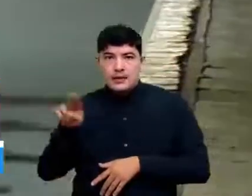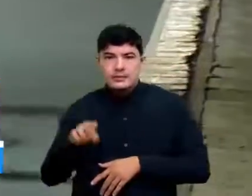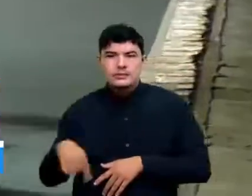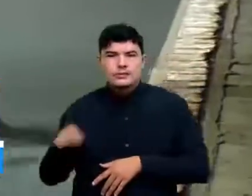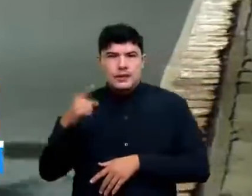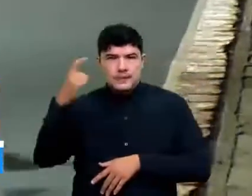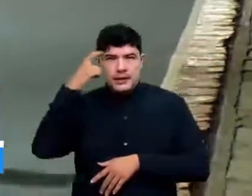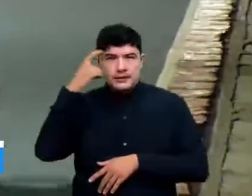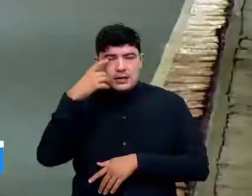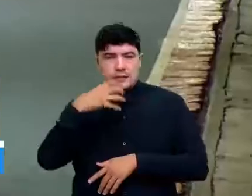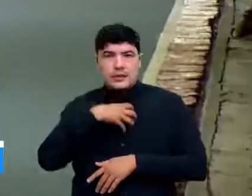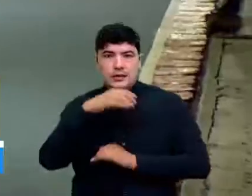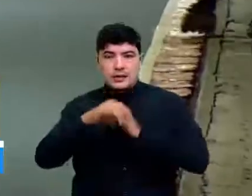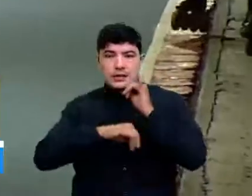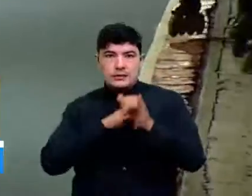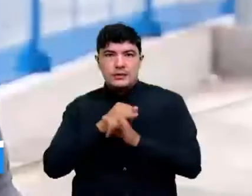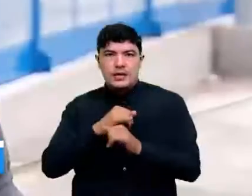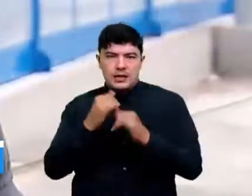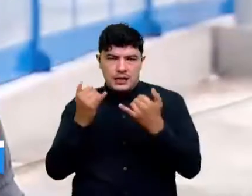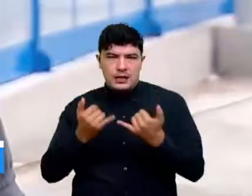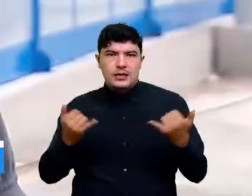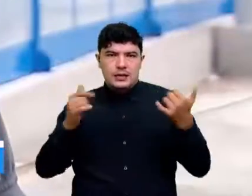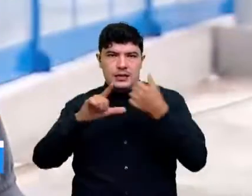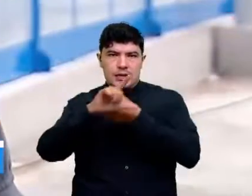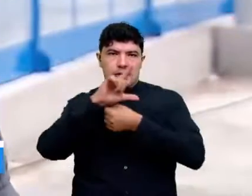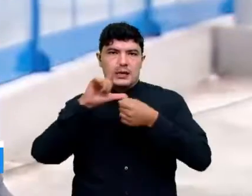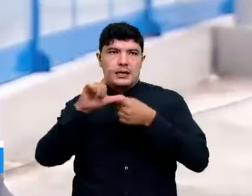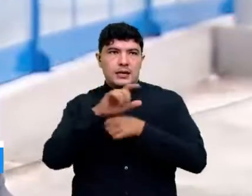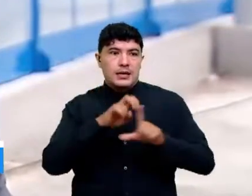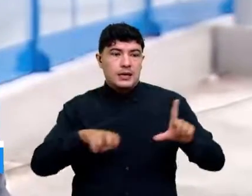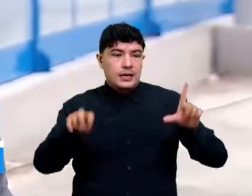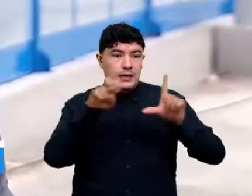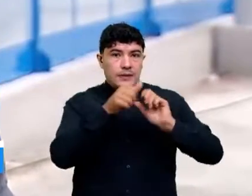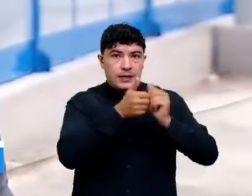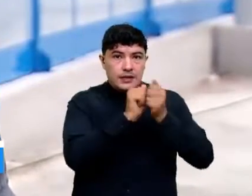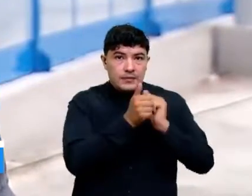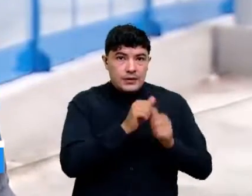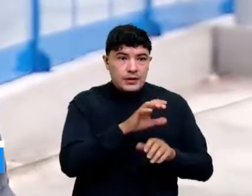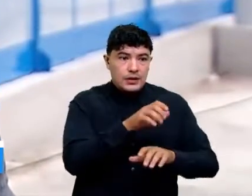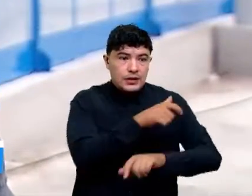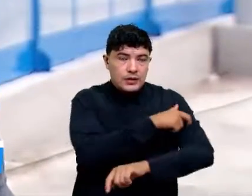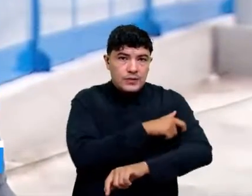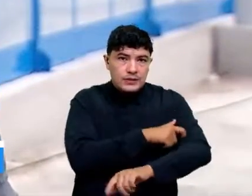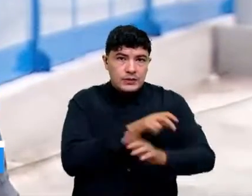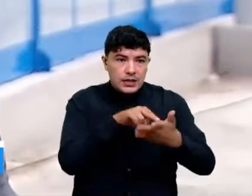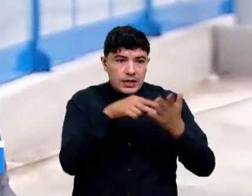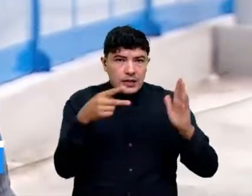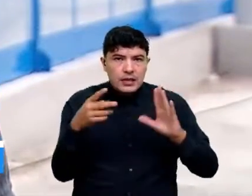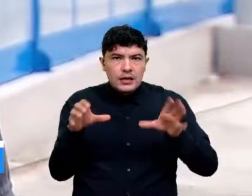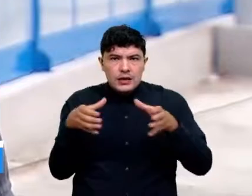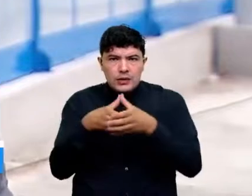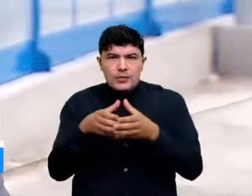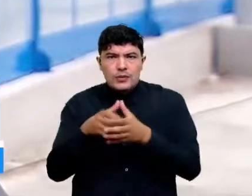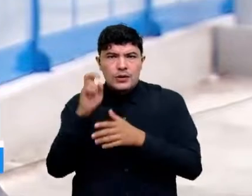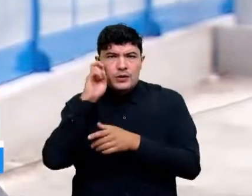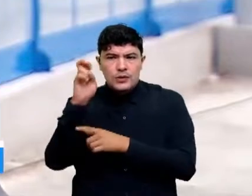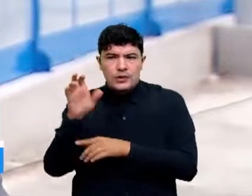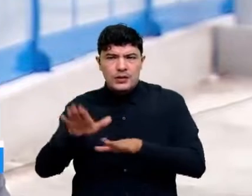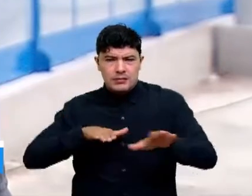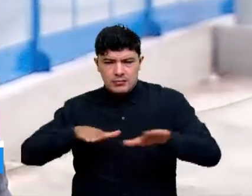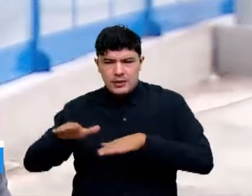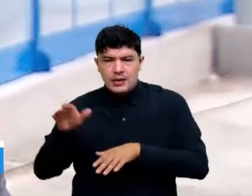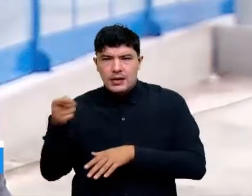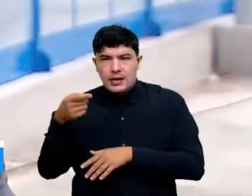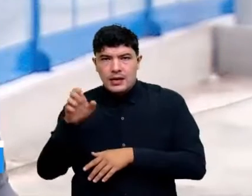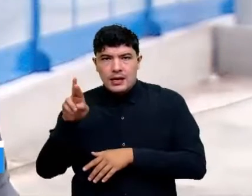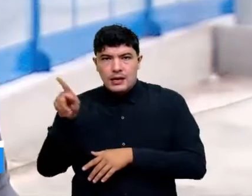nacional Interligas. Bueno, sí, mirar los niveles deportivos junto con la comisión técnica, el entrenador de la selección norte de patinaje, el doctor